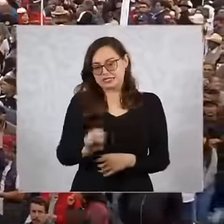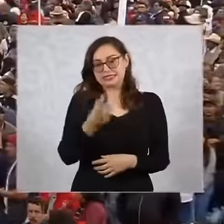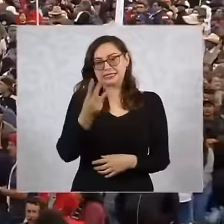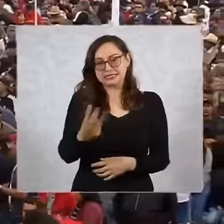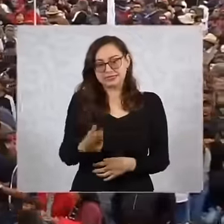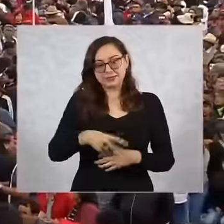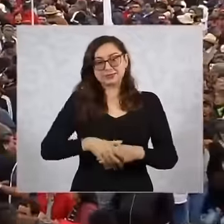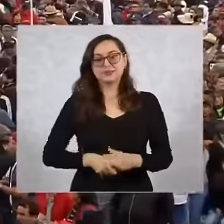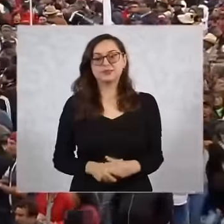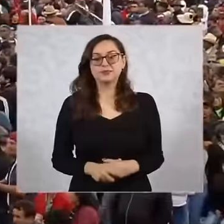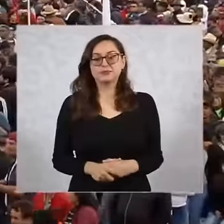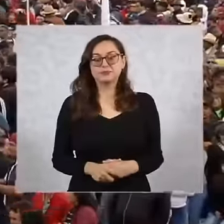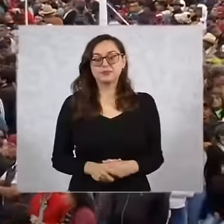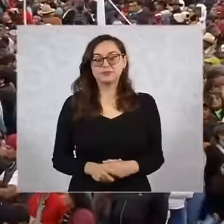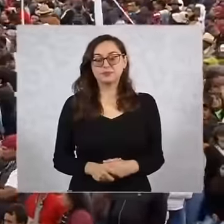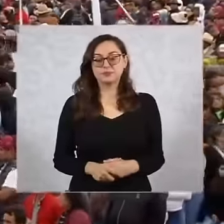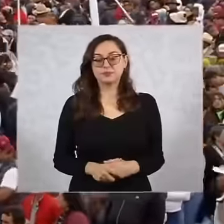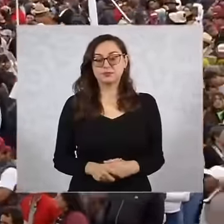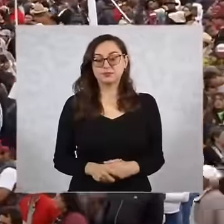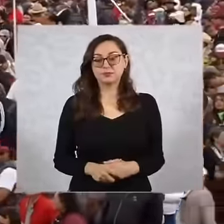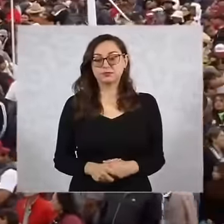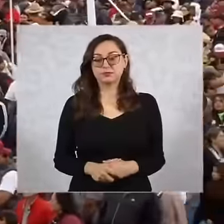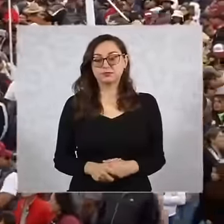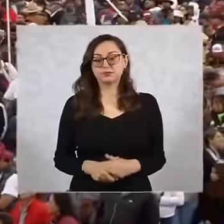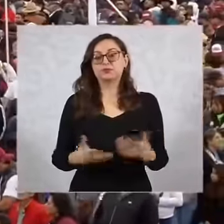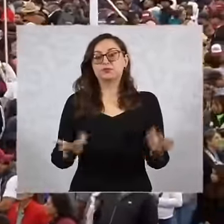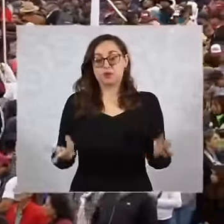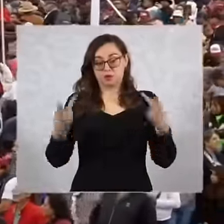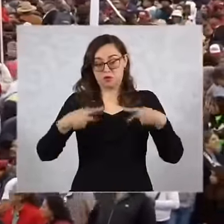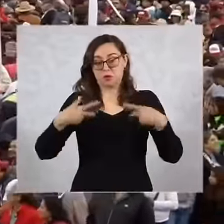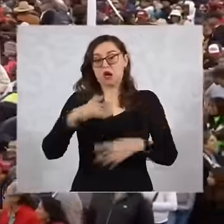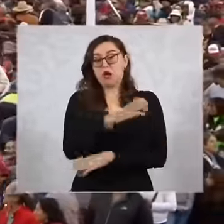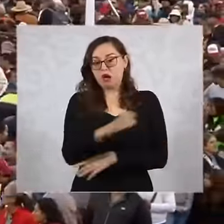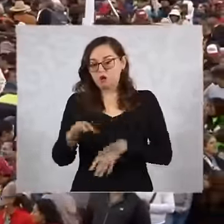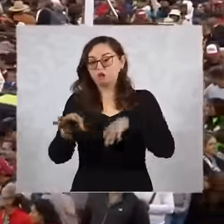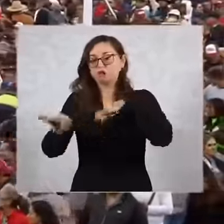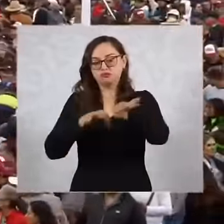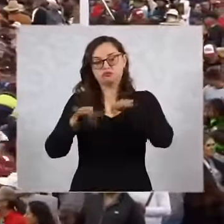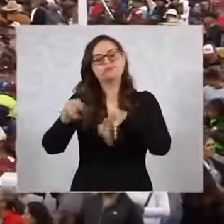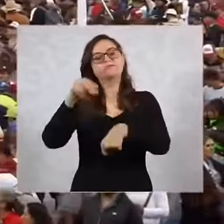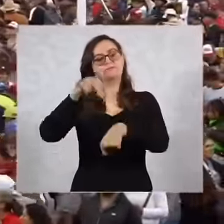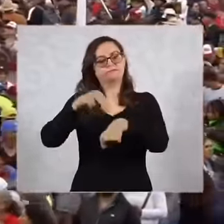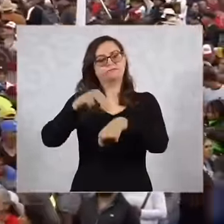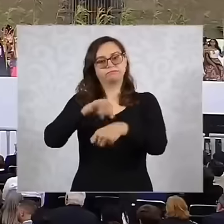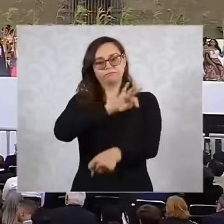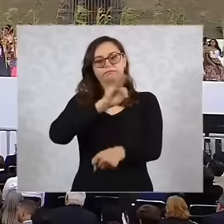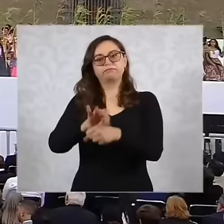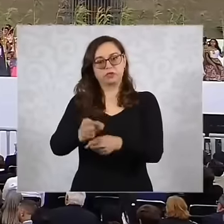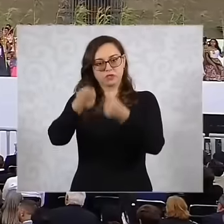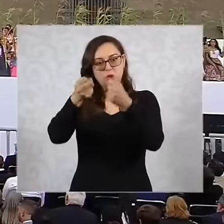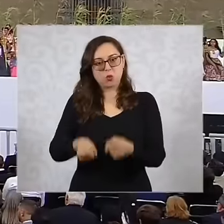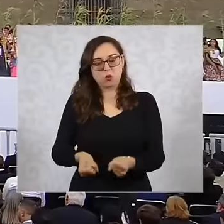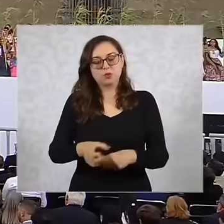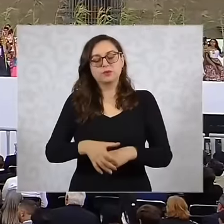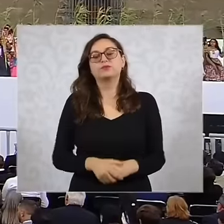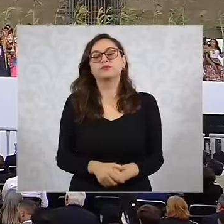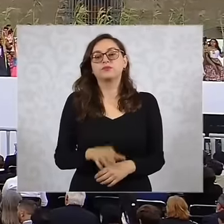Garantizaremos seguridad social a los jornaleros agrícolas. 64.